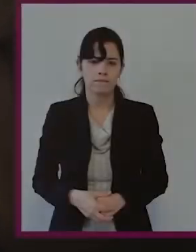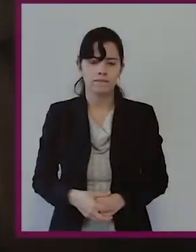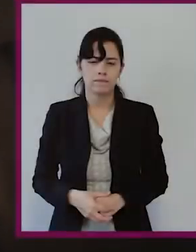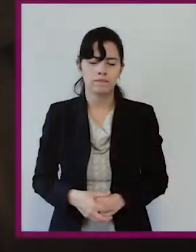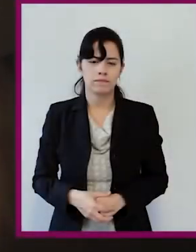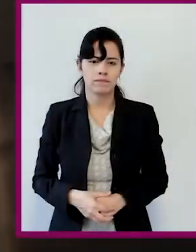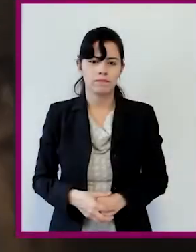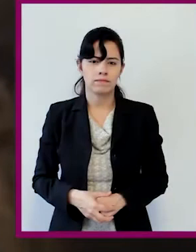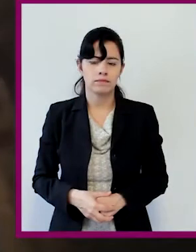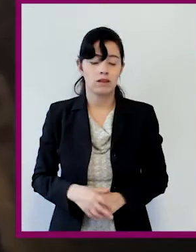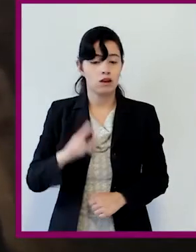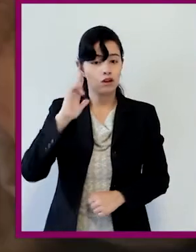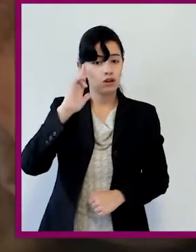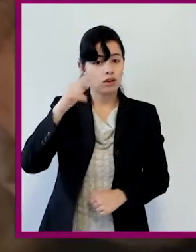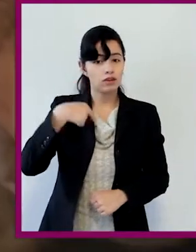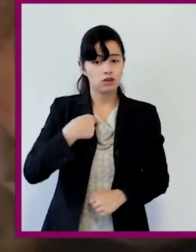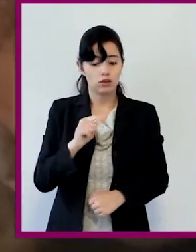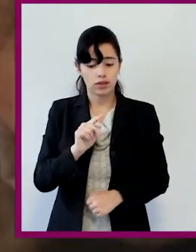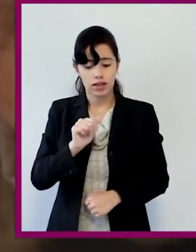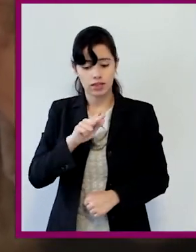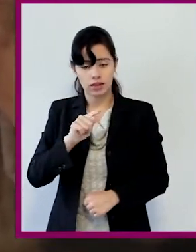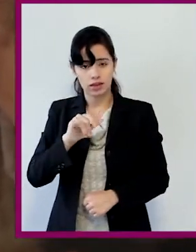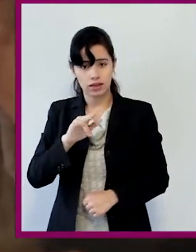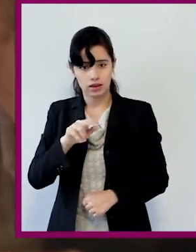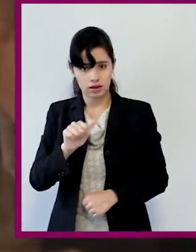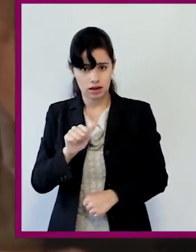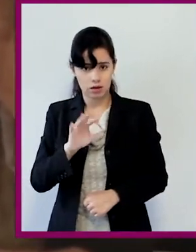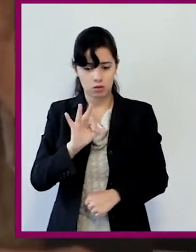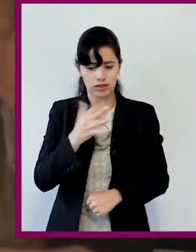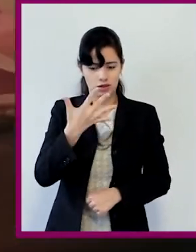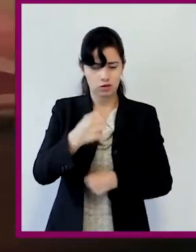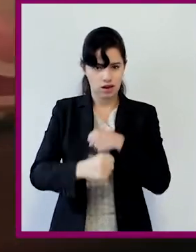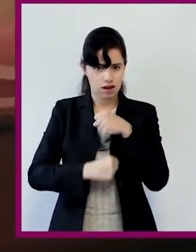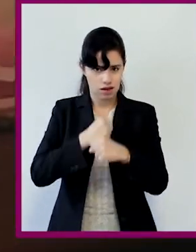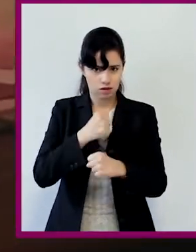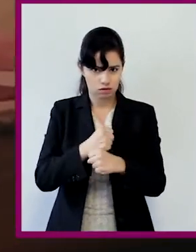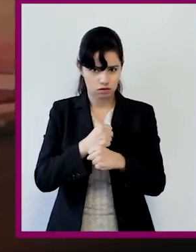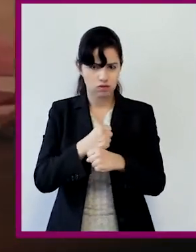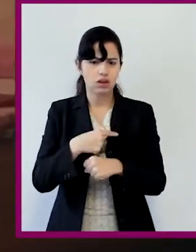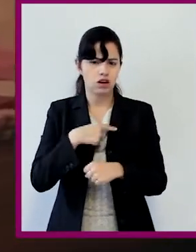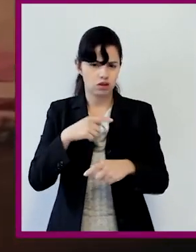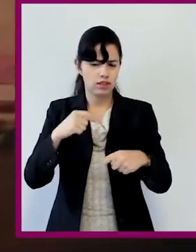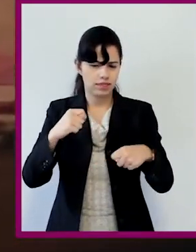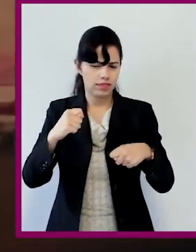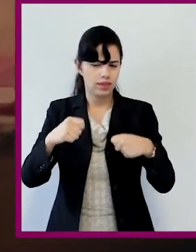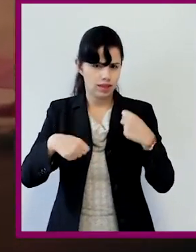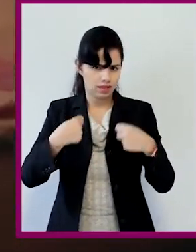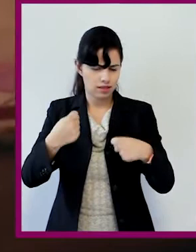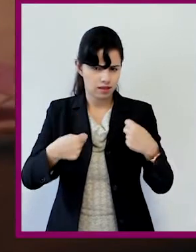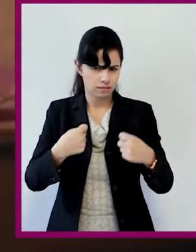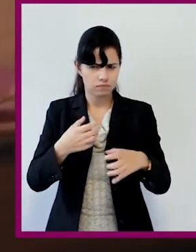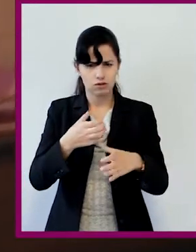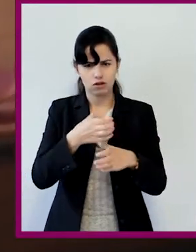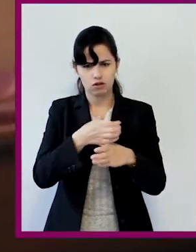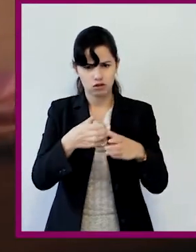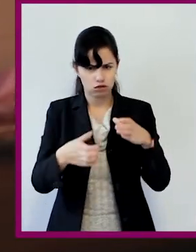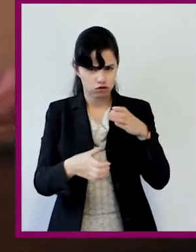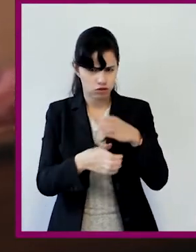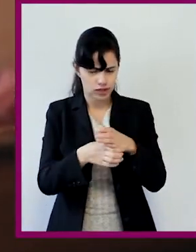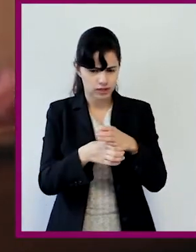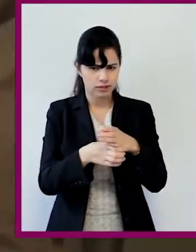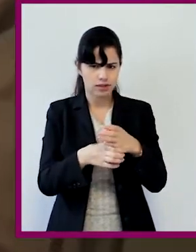Hola, yo soy Tatiana Solana, tengo 45 años, tengo una tienda de productos orgánicos